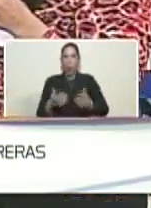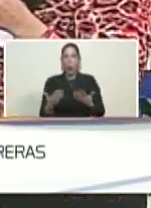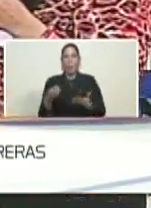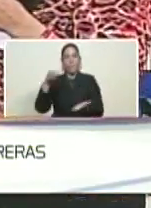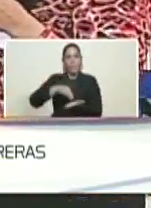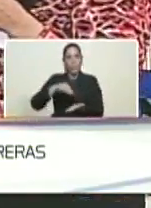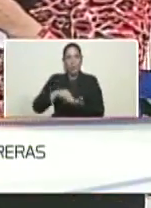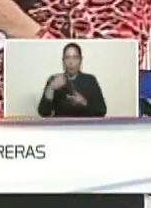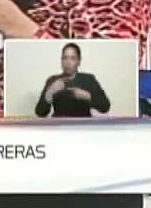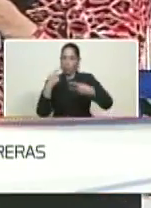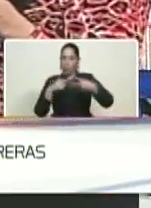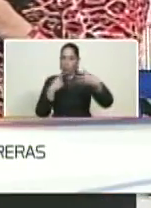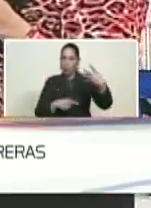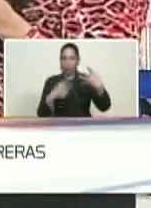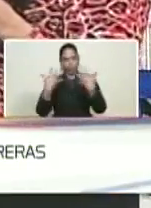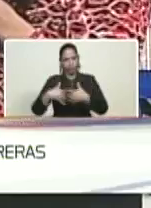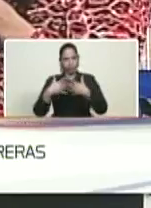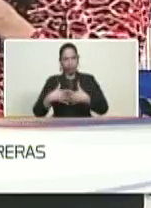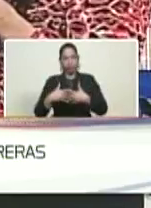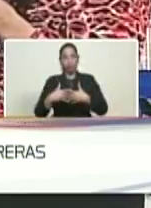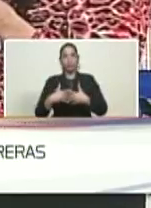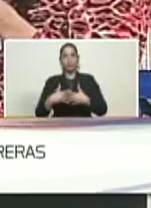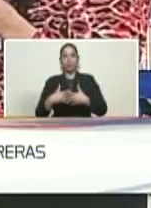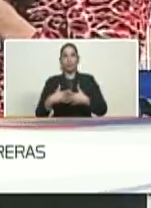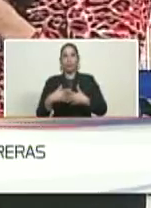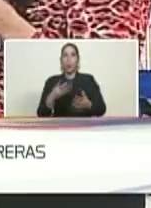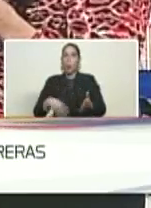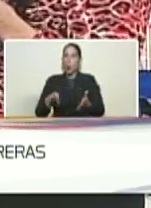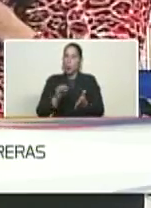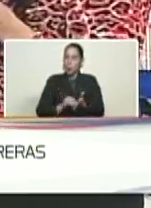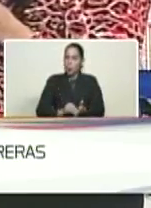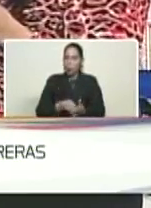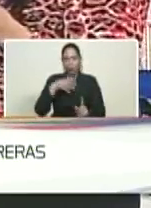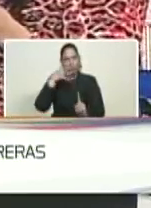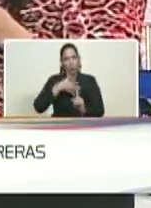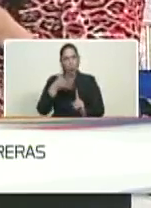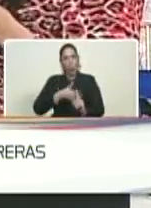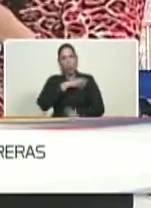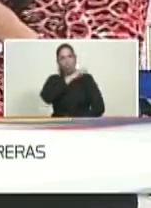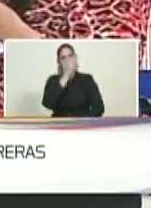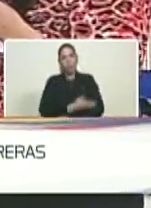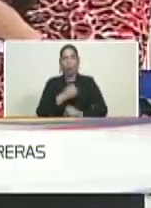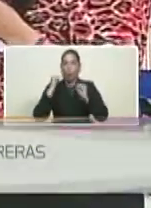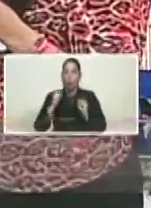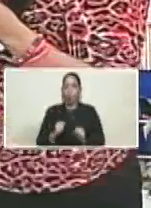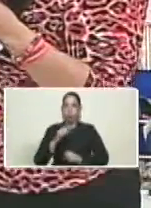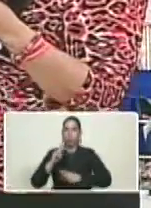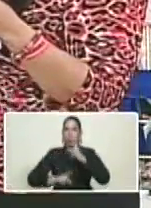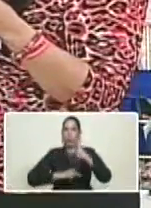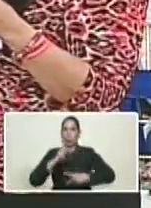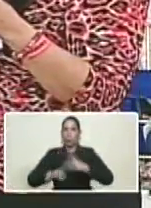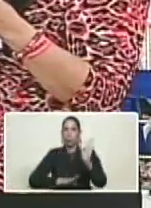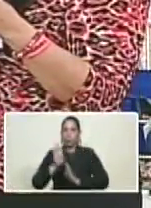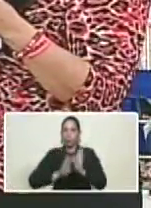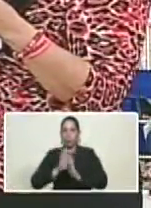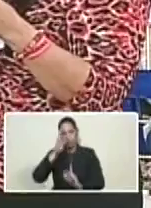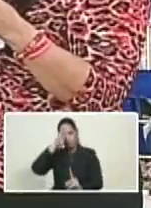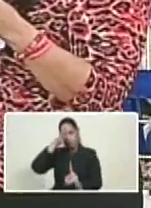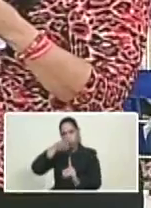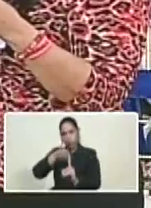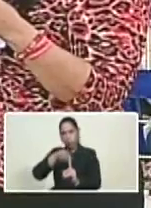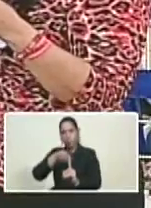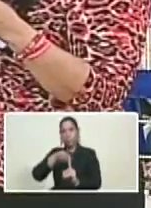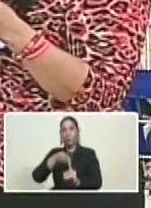entre otros, con acciones para la reactivación y fortalecimiento de la producción orientada a